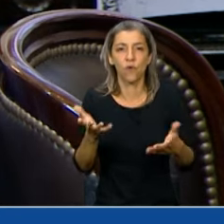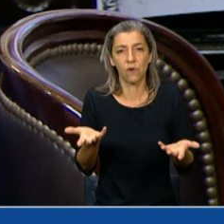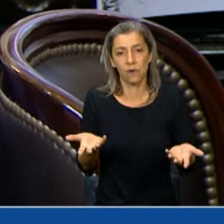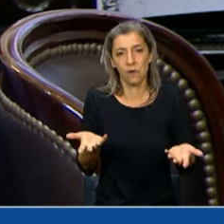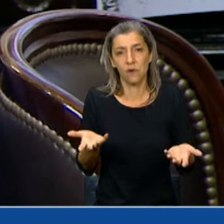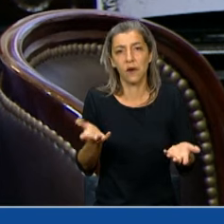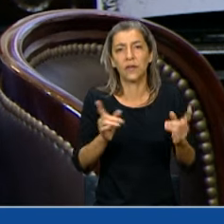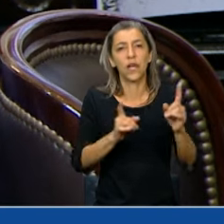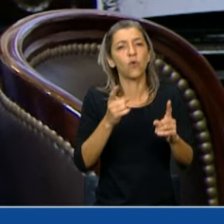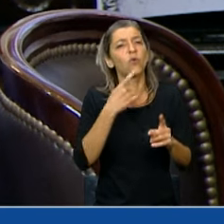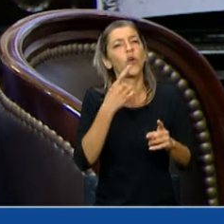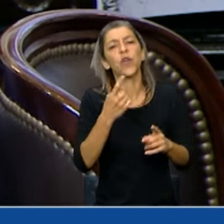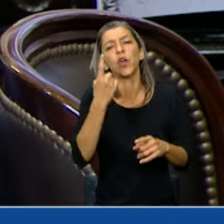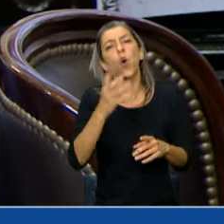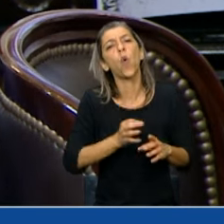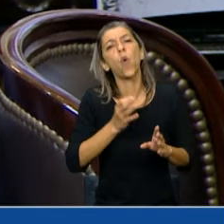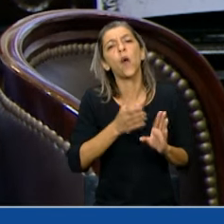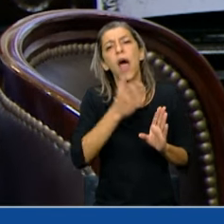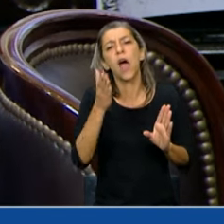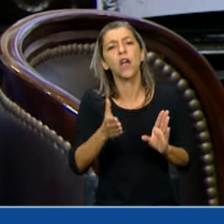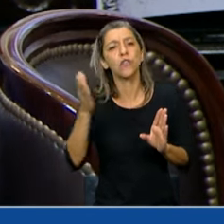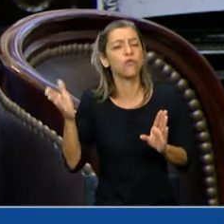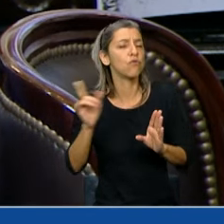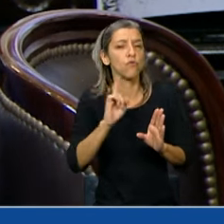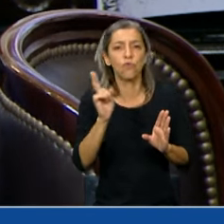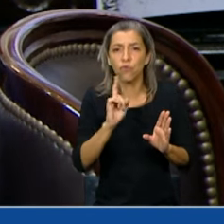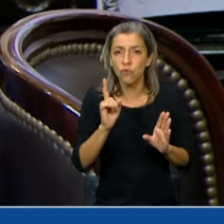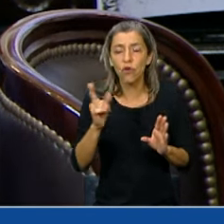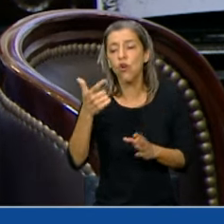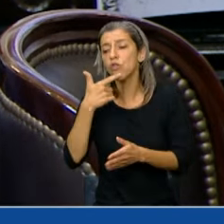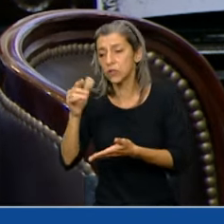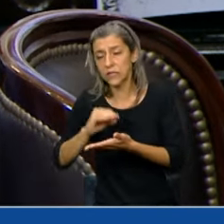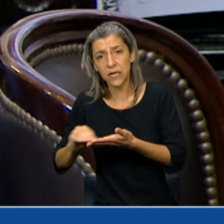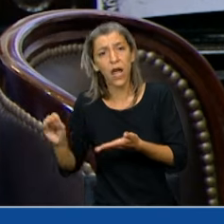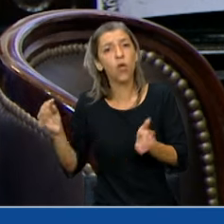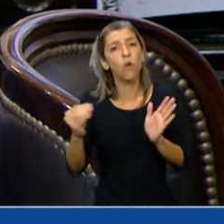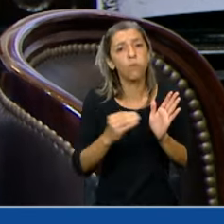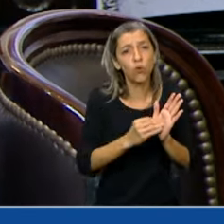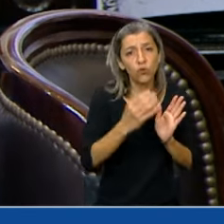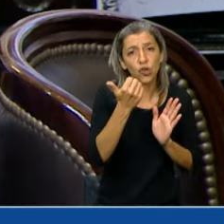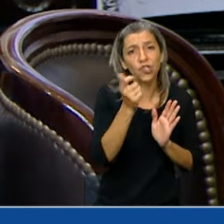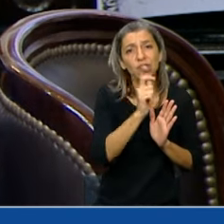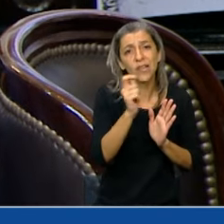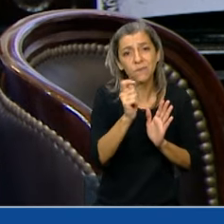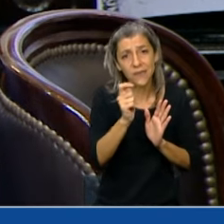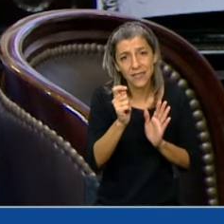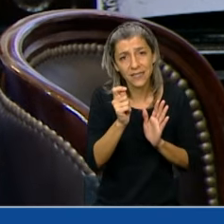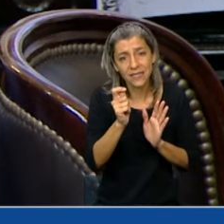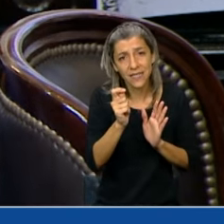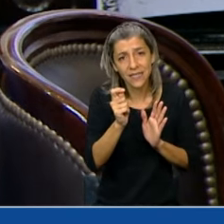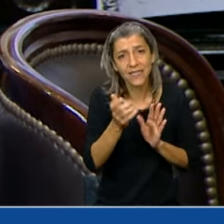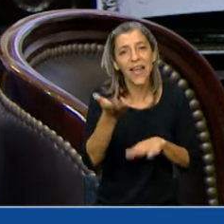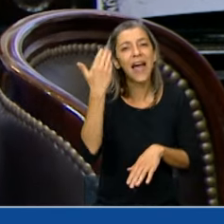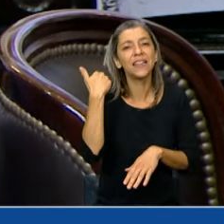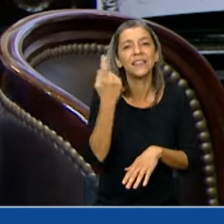creo que alguien dijo que es una vez al año no el senado dejó dos veces al año y no tres como es lo que